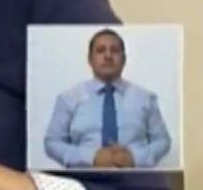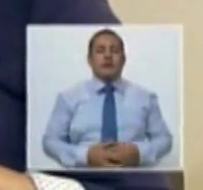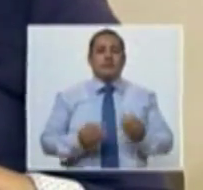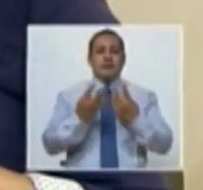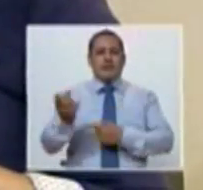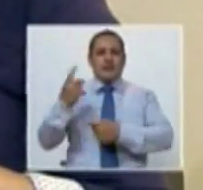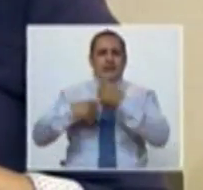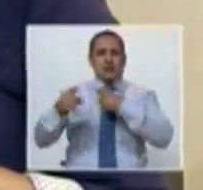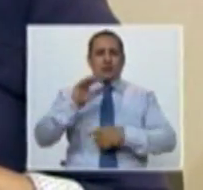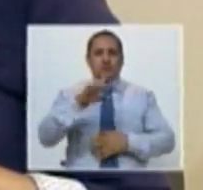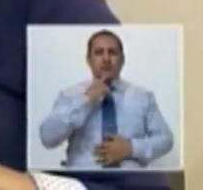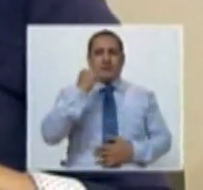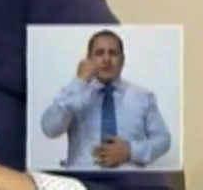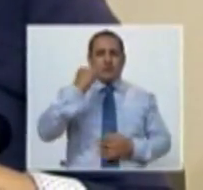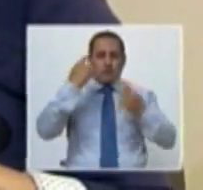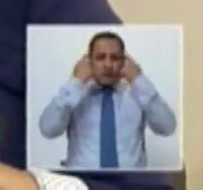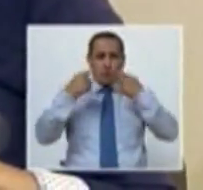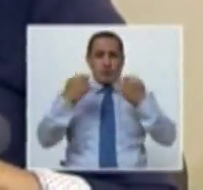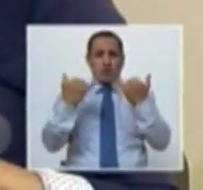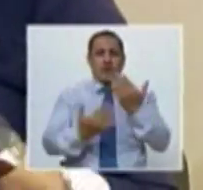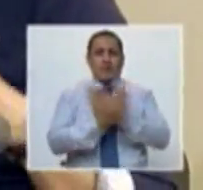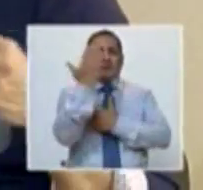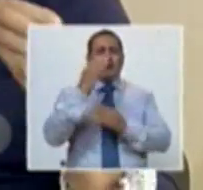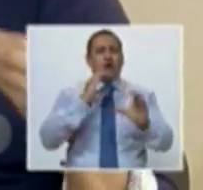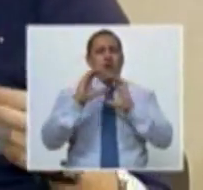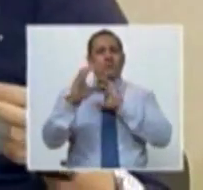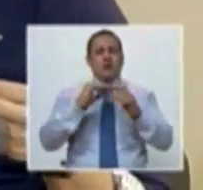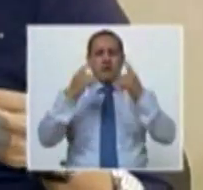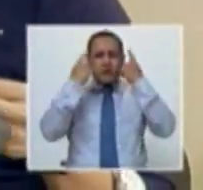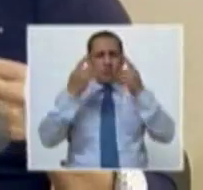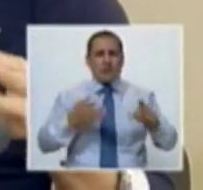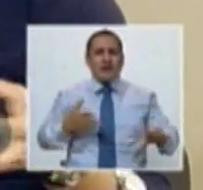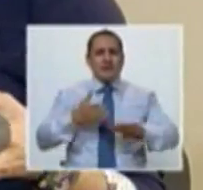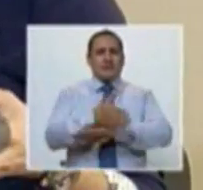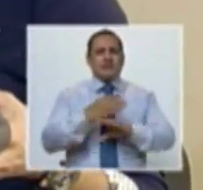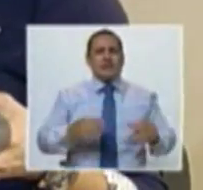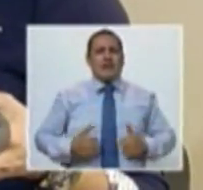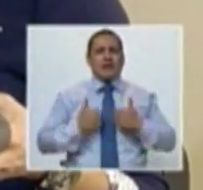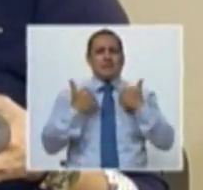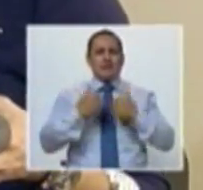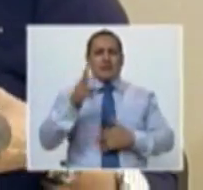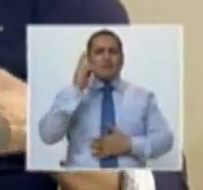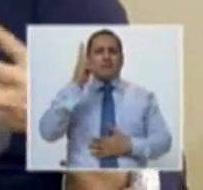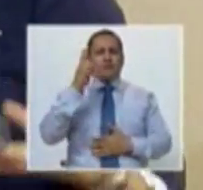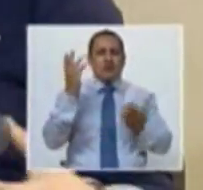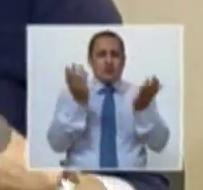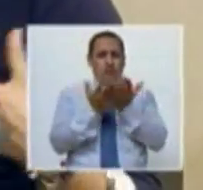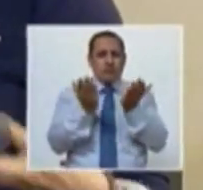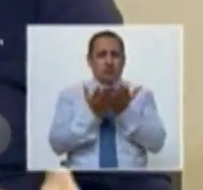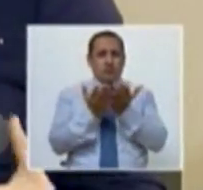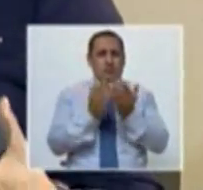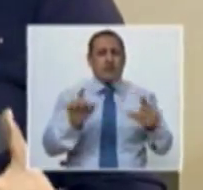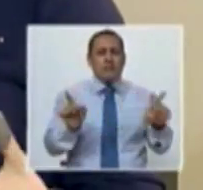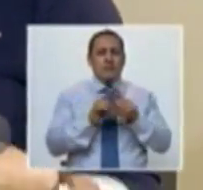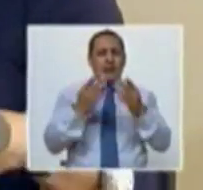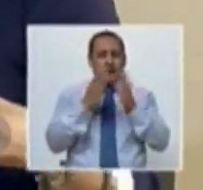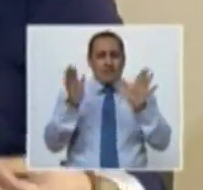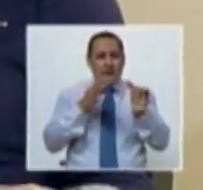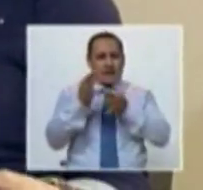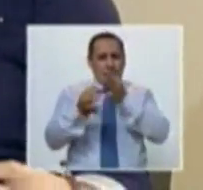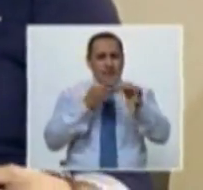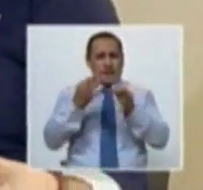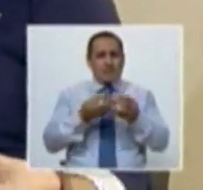Estamos ya de regreso en Tus Derechos, esta mañana conversando acerca del acceso a la carrera pública magisterial. Para ampliar este tema, para tener